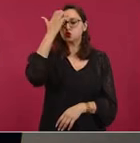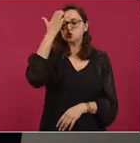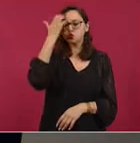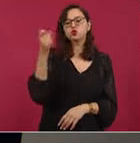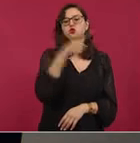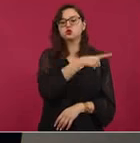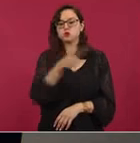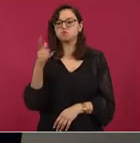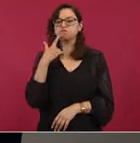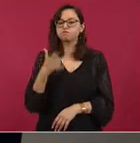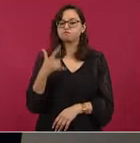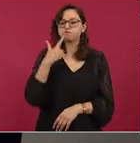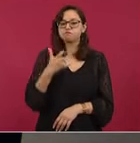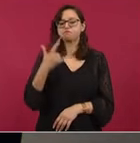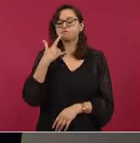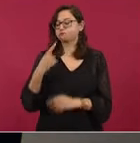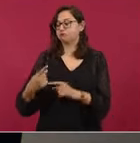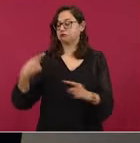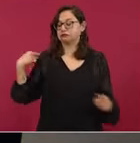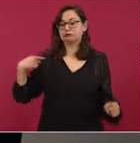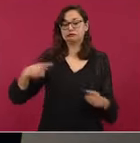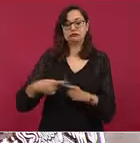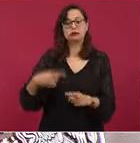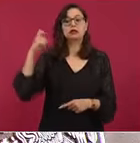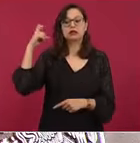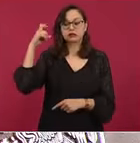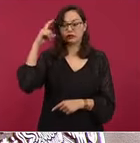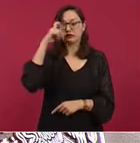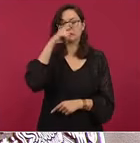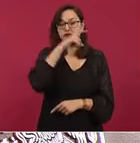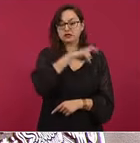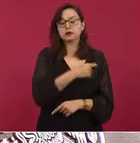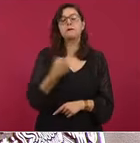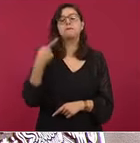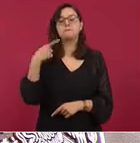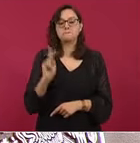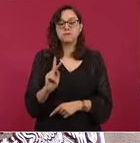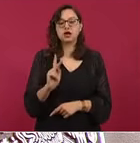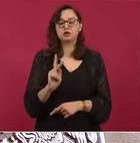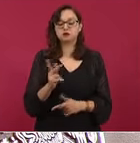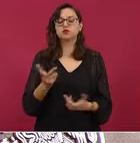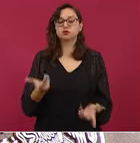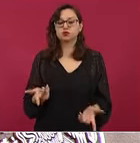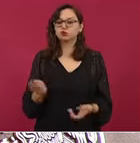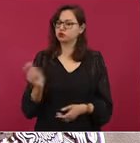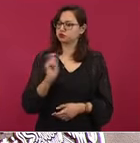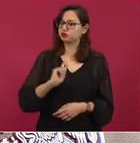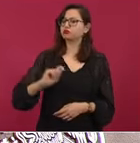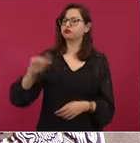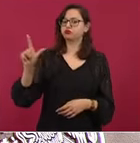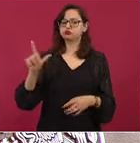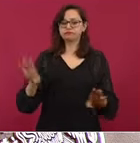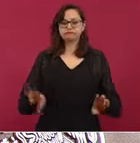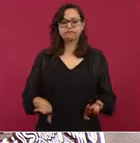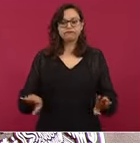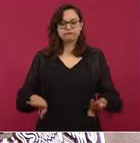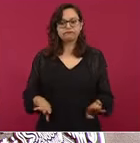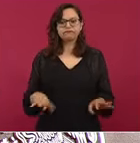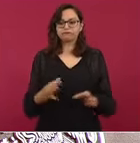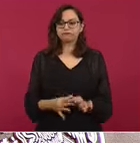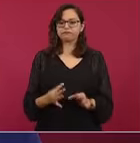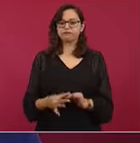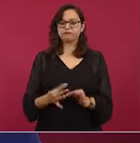hecho. Sabemos que han sido momentos muy complicados, pero que han sabido de verdad ser muy profesionales. Y además de estar